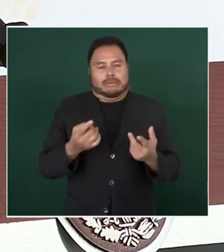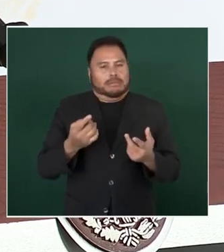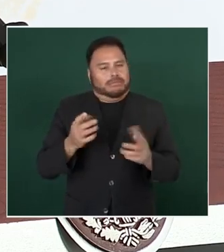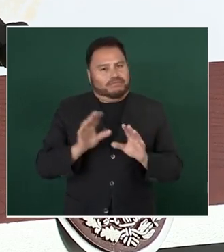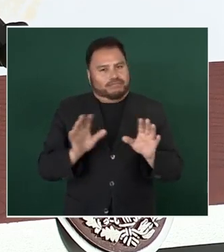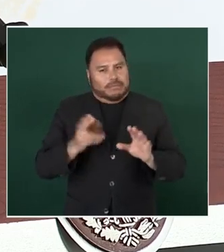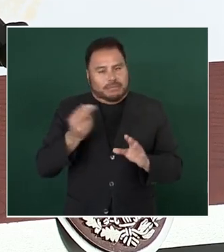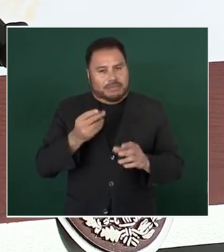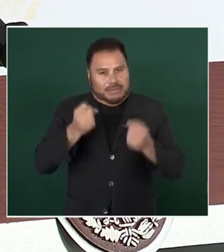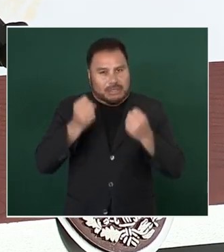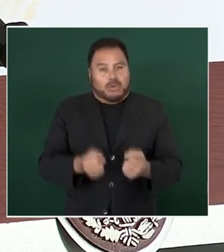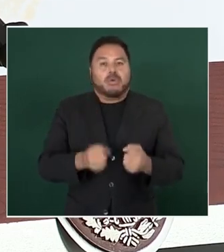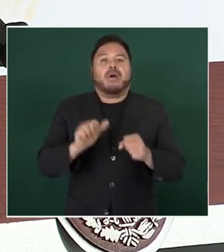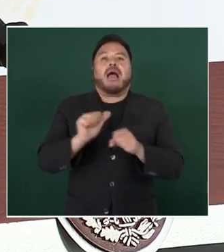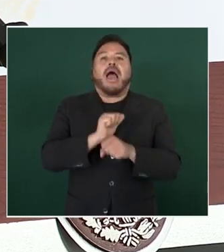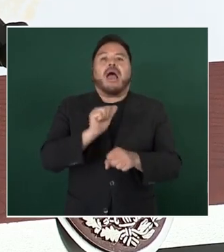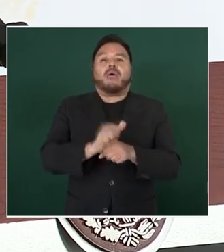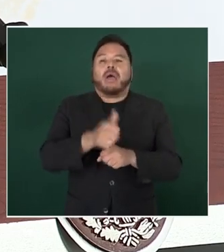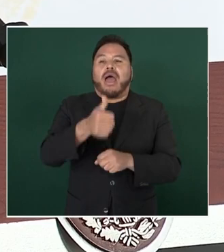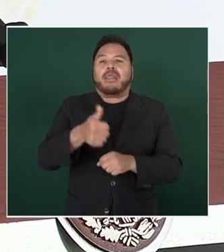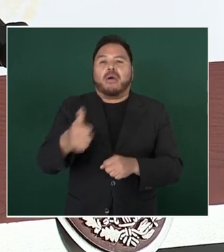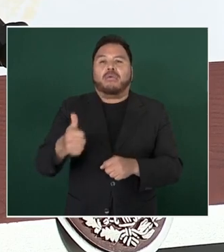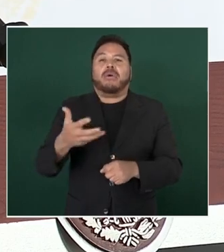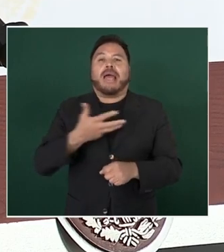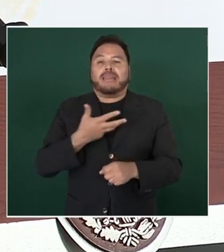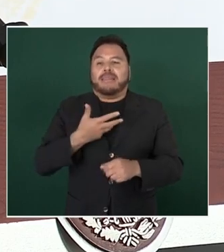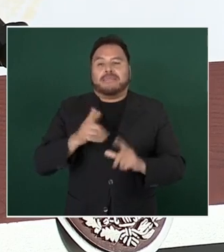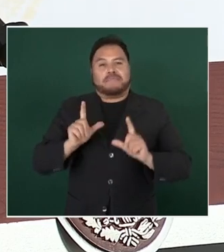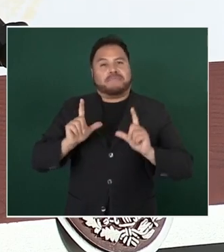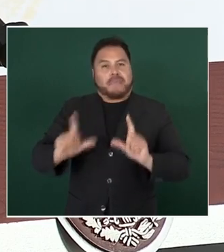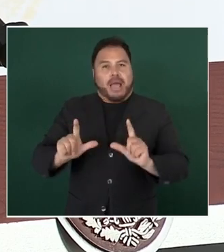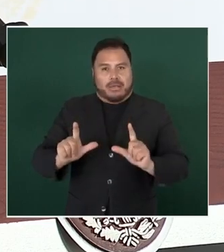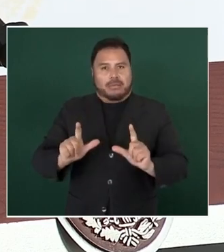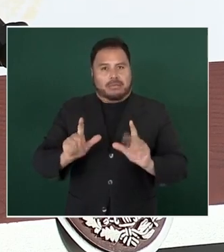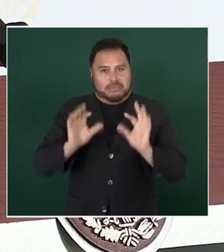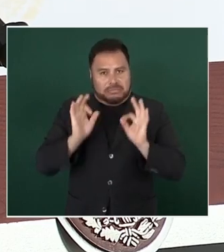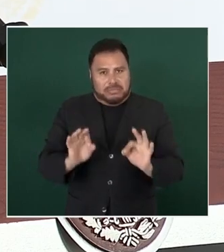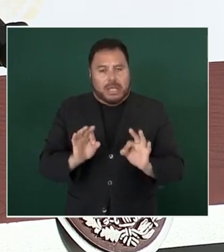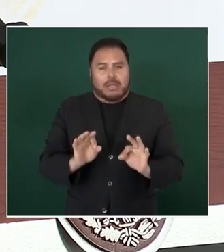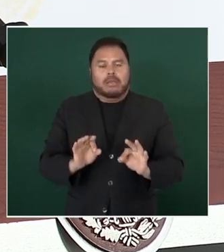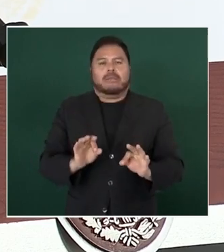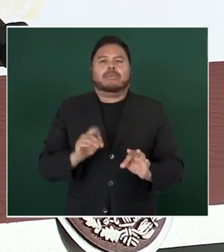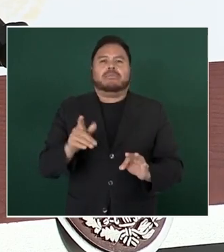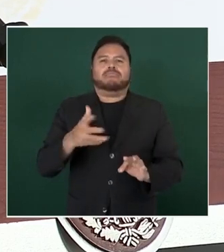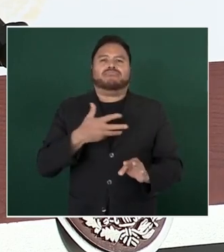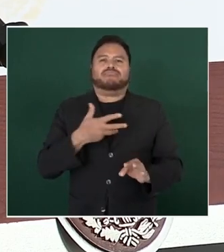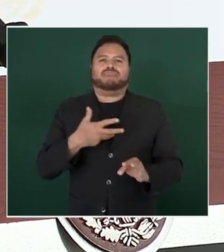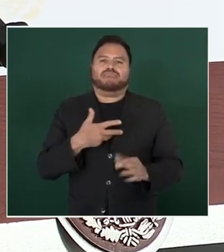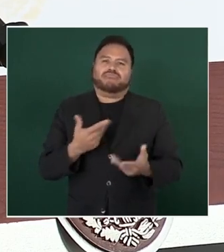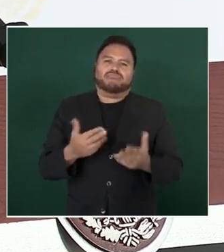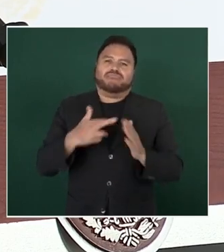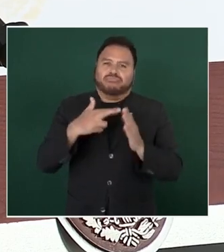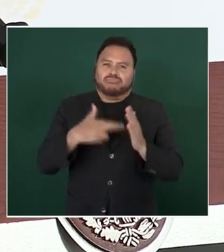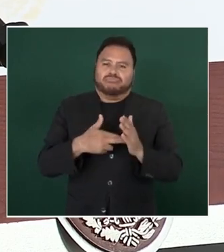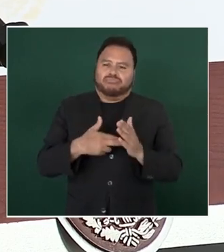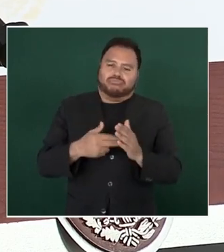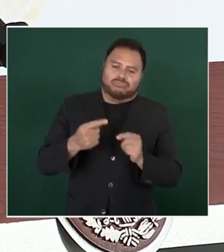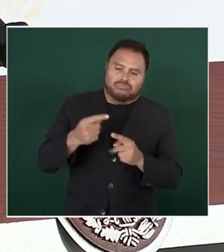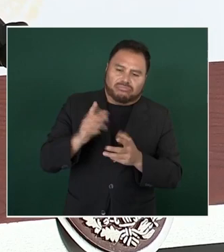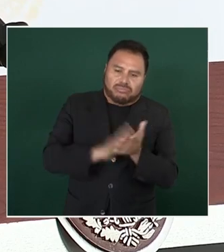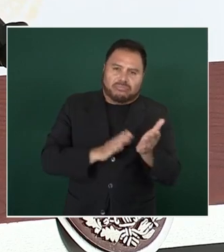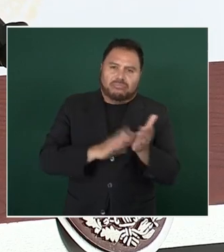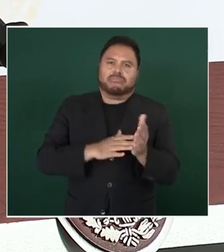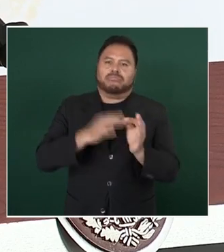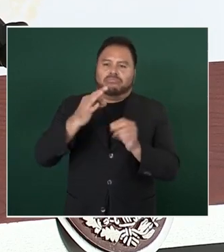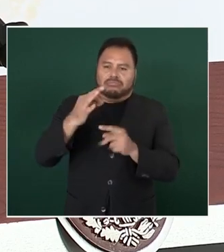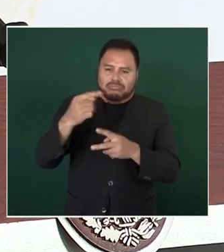sobre cada vehículo, que ya tenga una placa y que esté debidamente